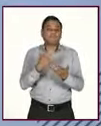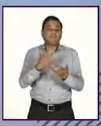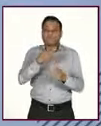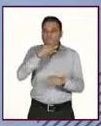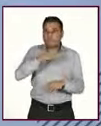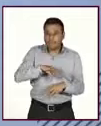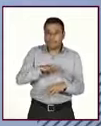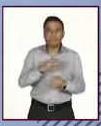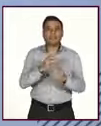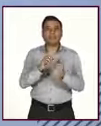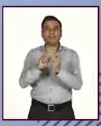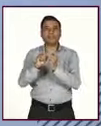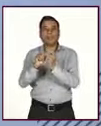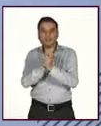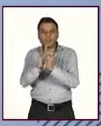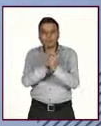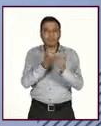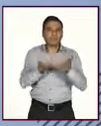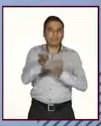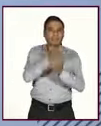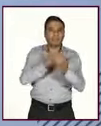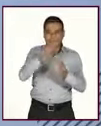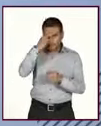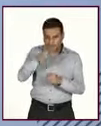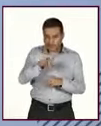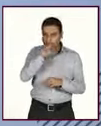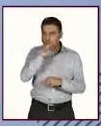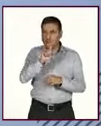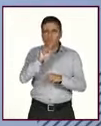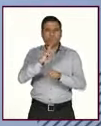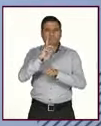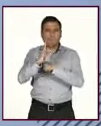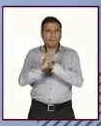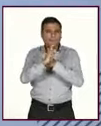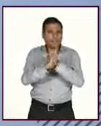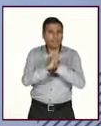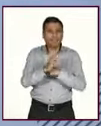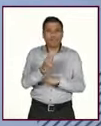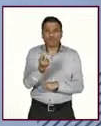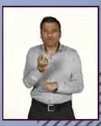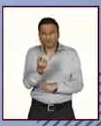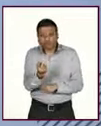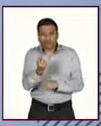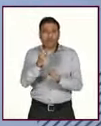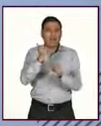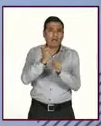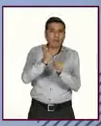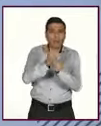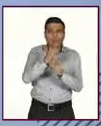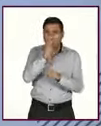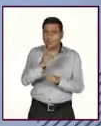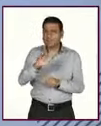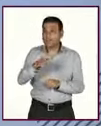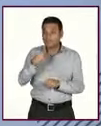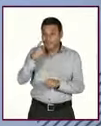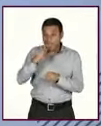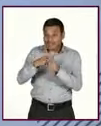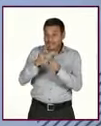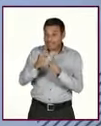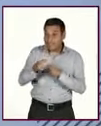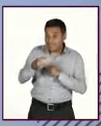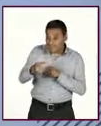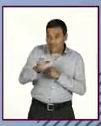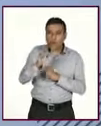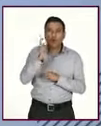la convivencia en México, bueno, no en México, en todo el mundo, desde que somos chiquitos, el abuelo, la abuela te dice, a ver, mira, tómate esta cerveza, toma